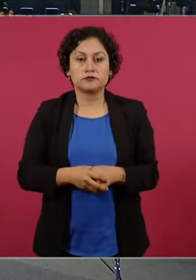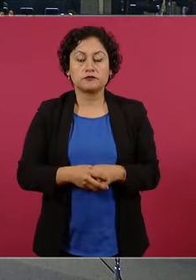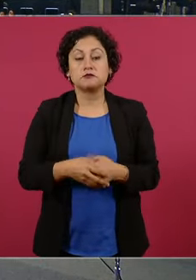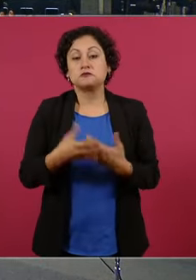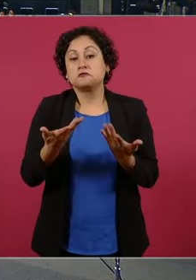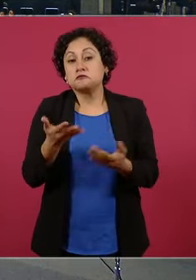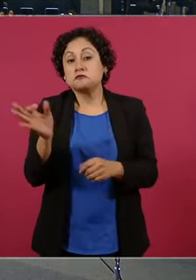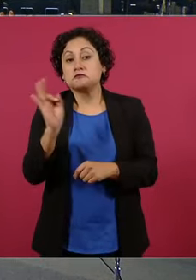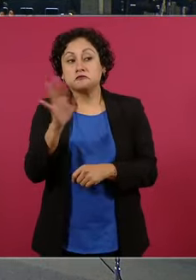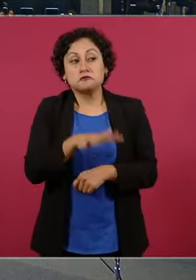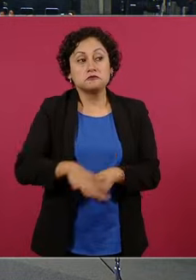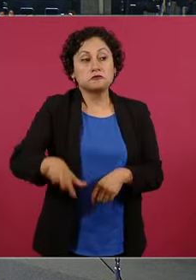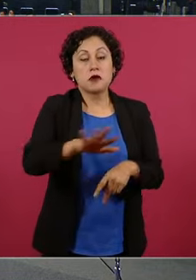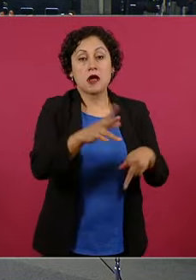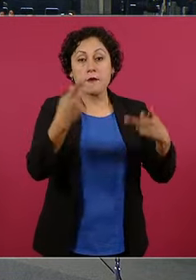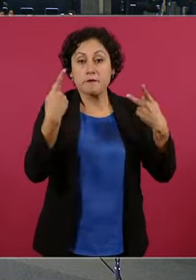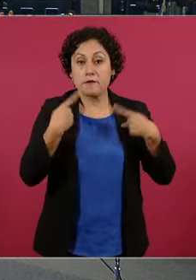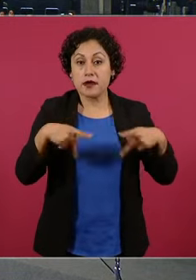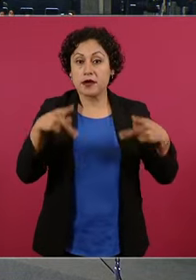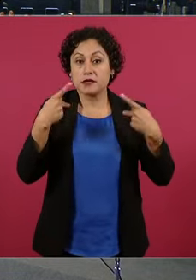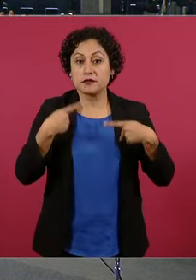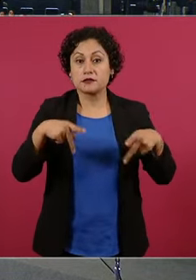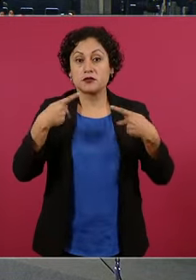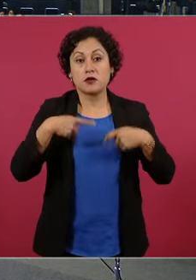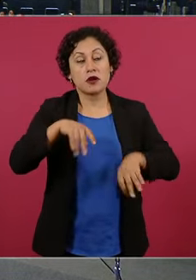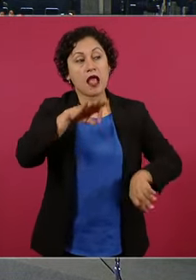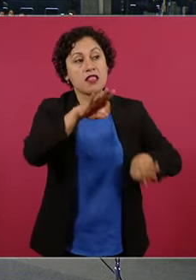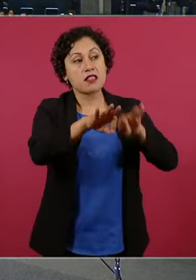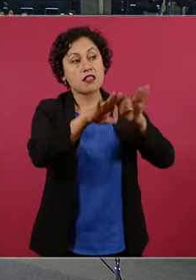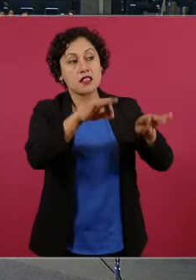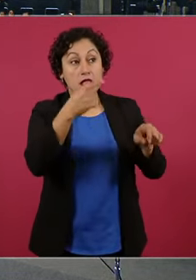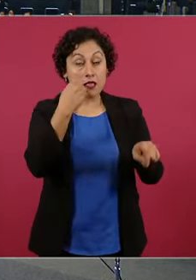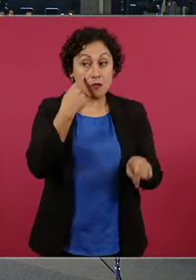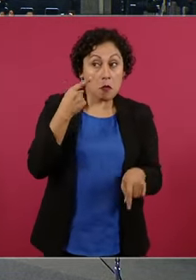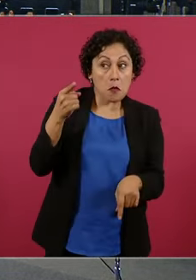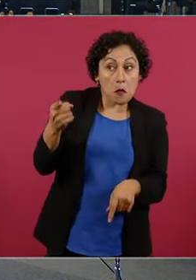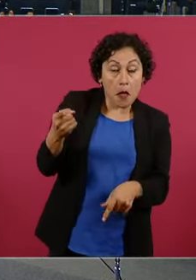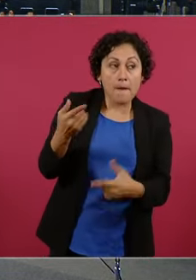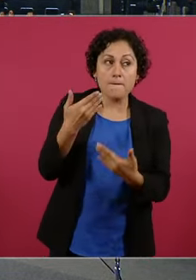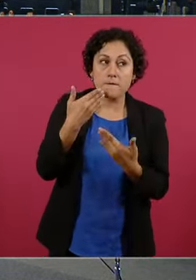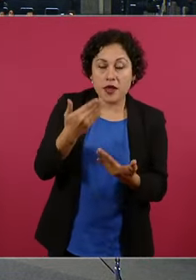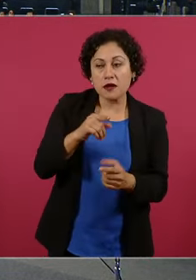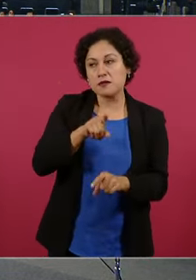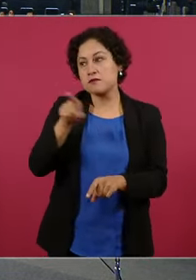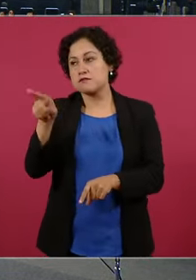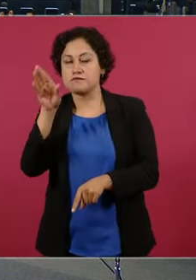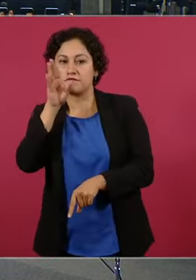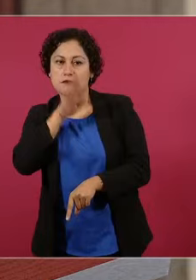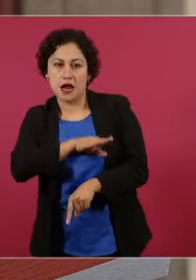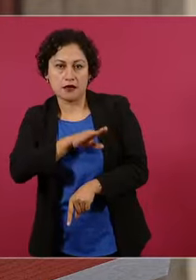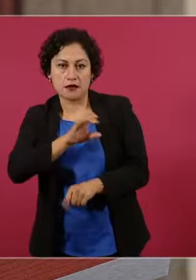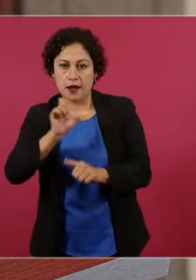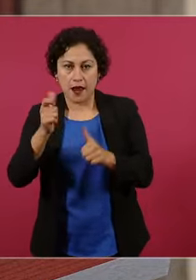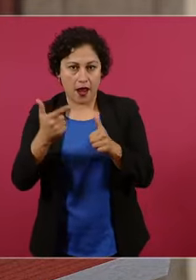electorales de la ciudadanía a favor o en contra de partidos políticos.